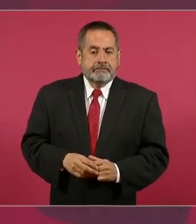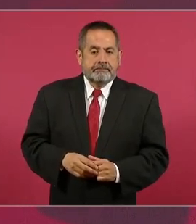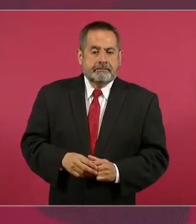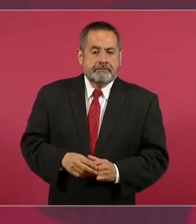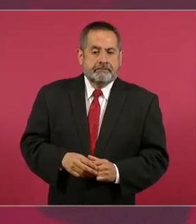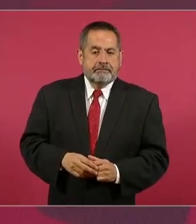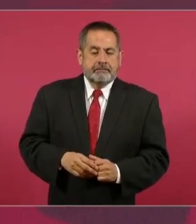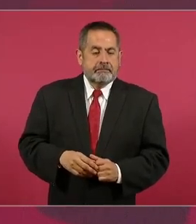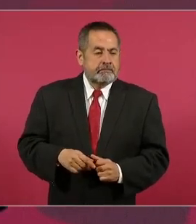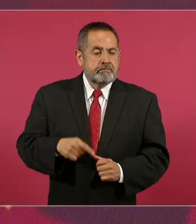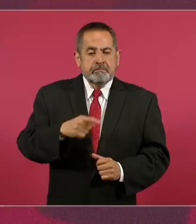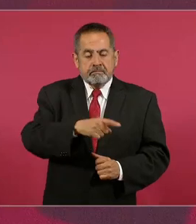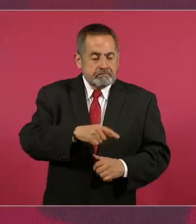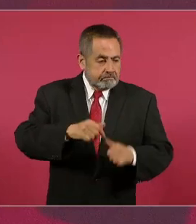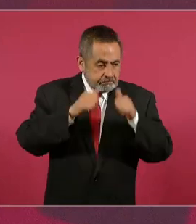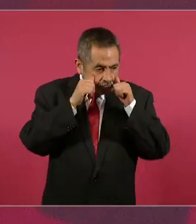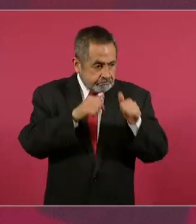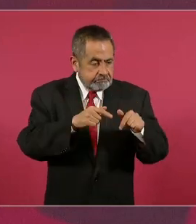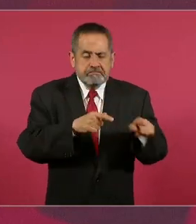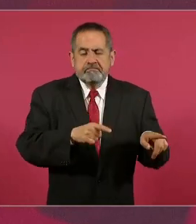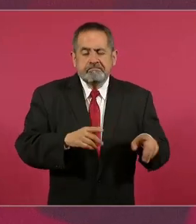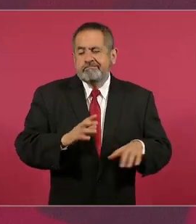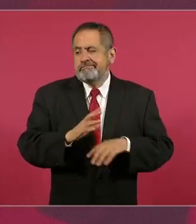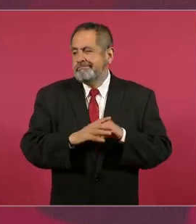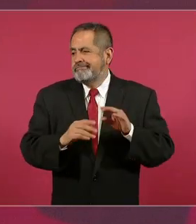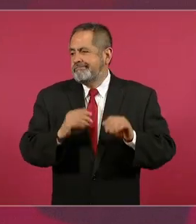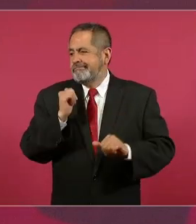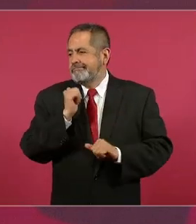se desatienden